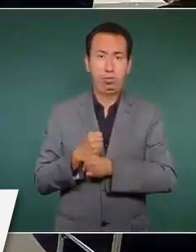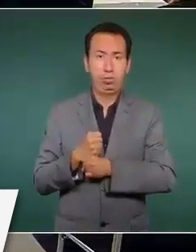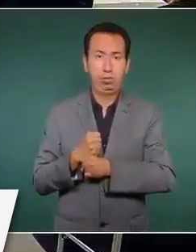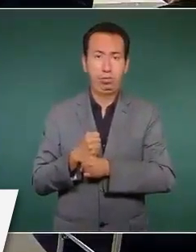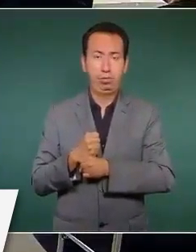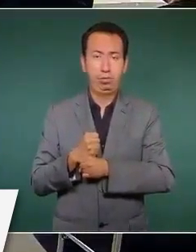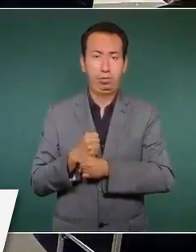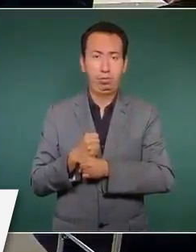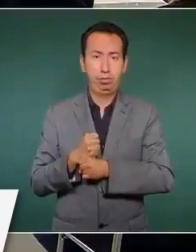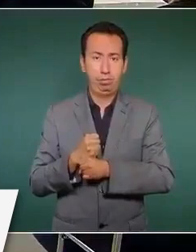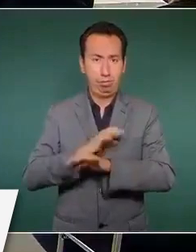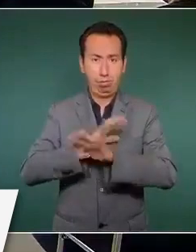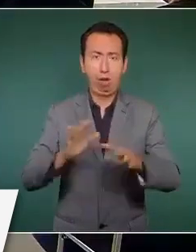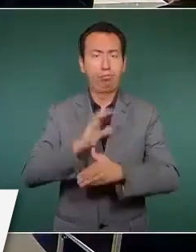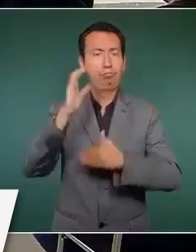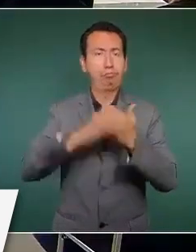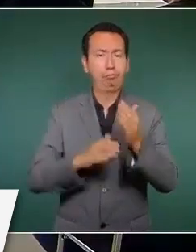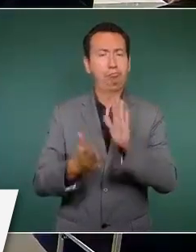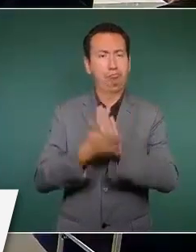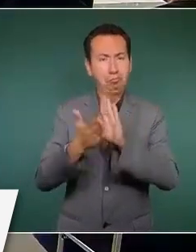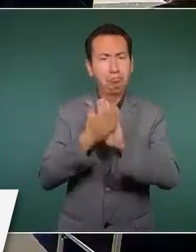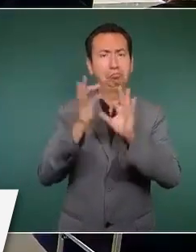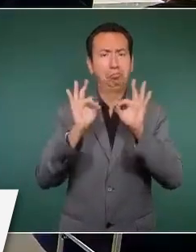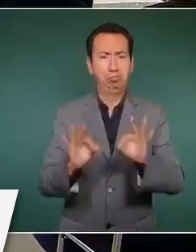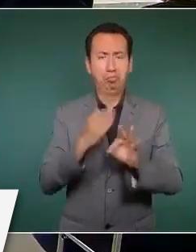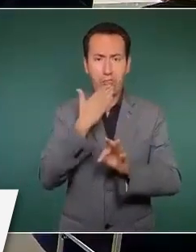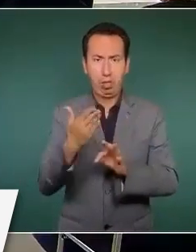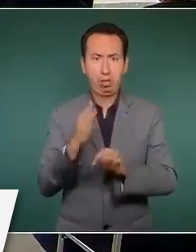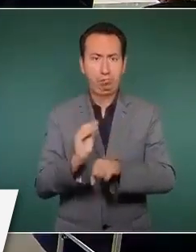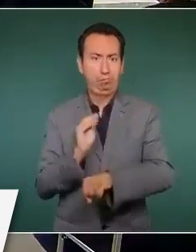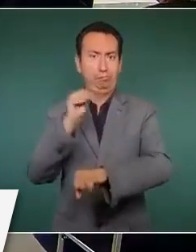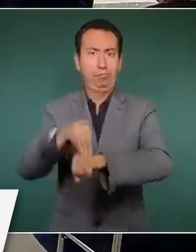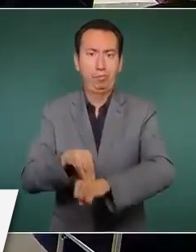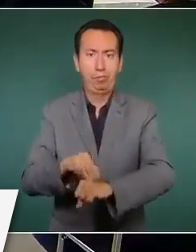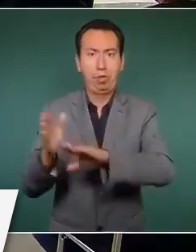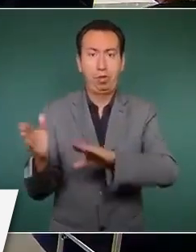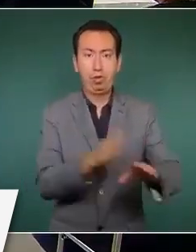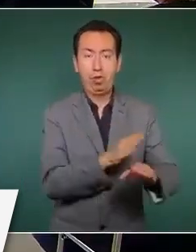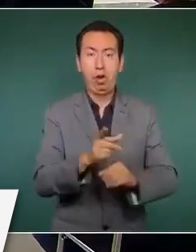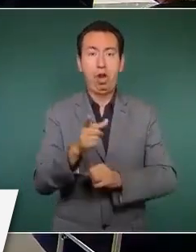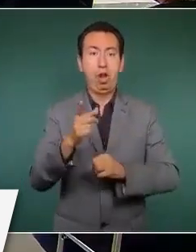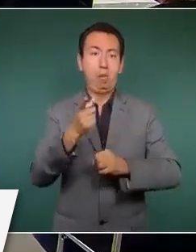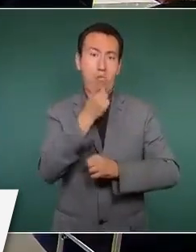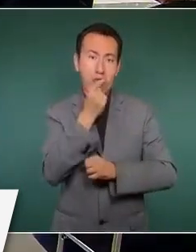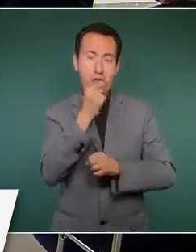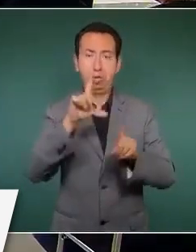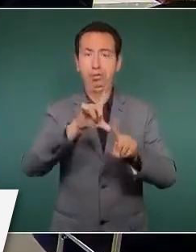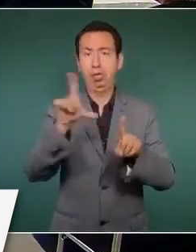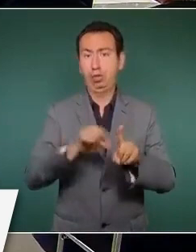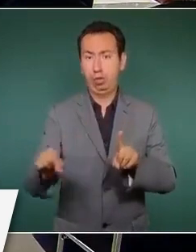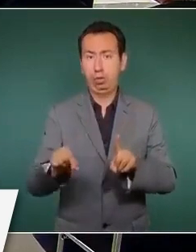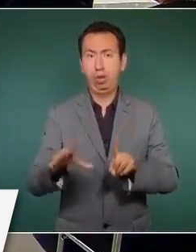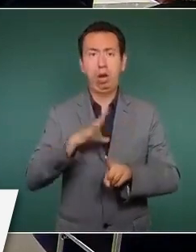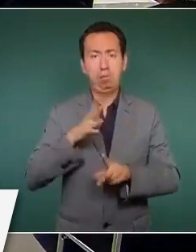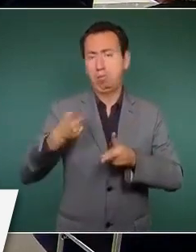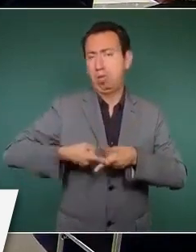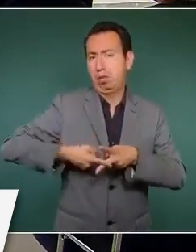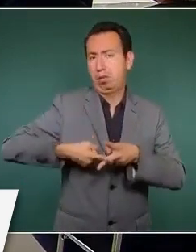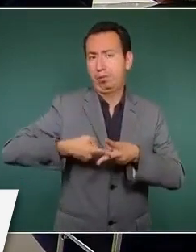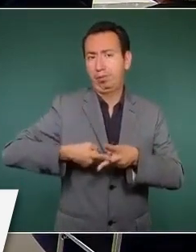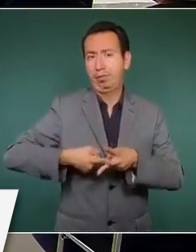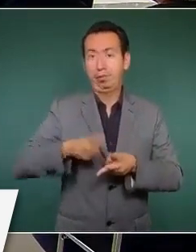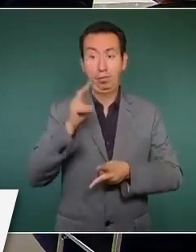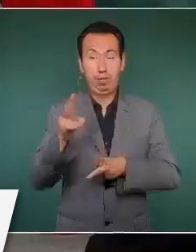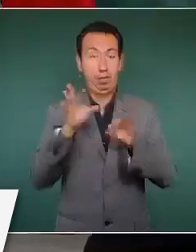totalmente terminadas. En cuanto a aseguramientos de las fuerzas federales, estos son los